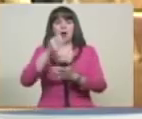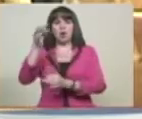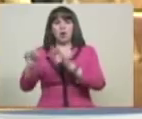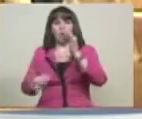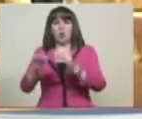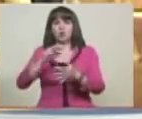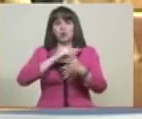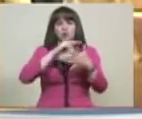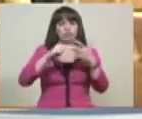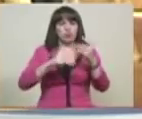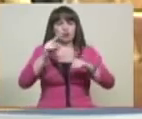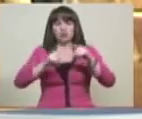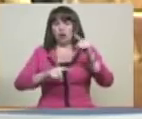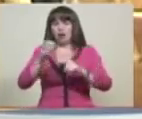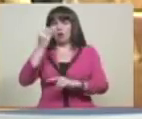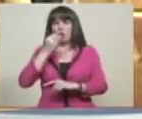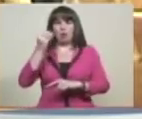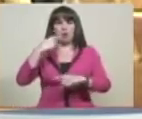Es un cambio.